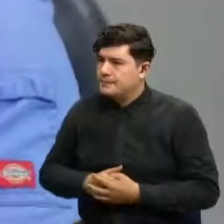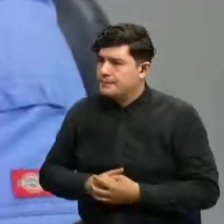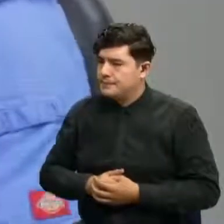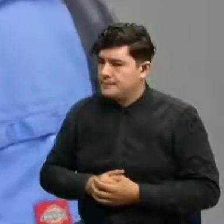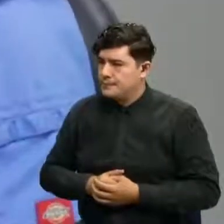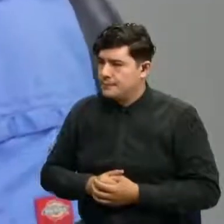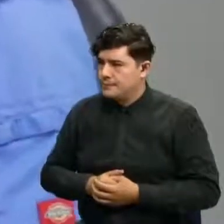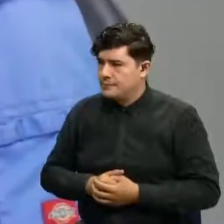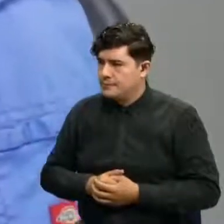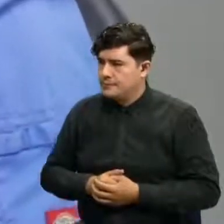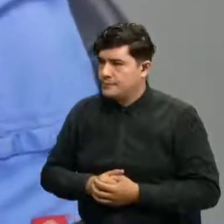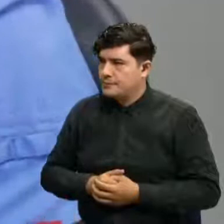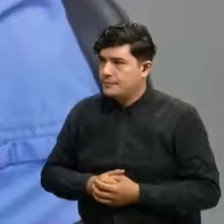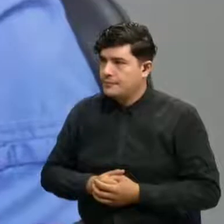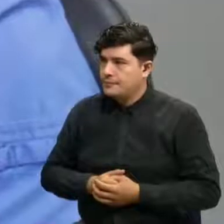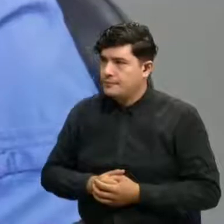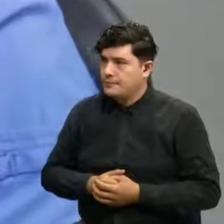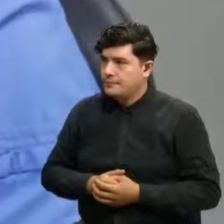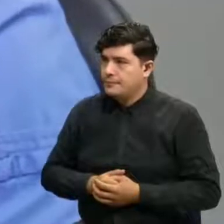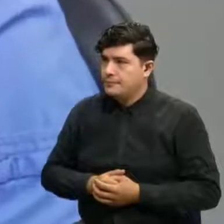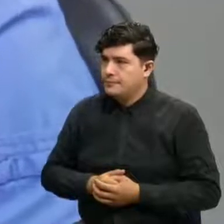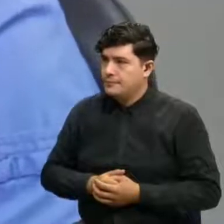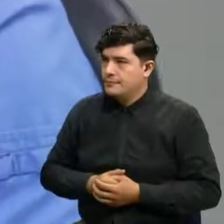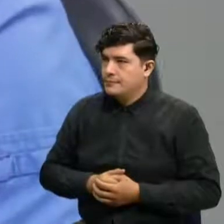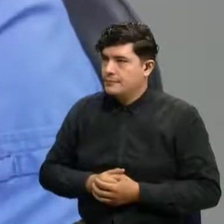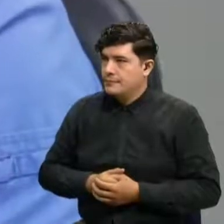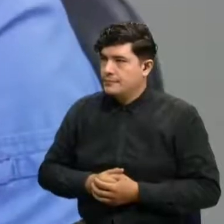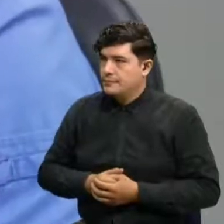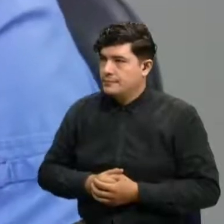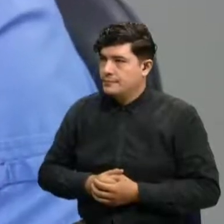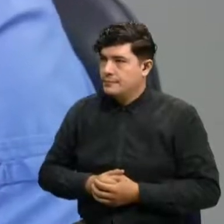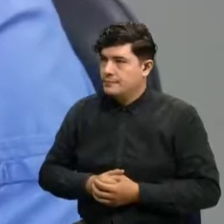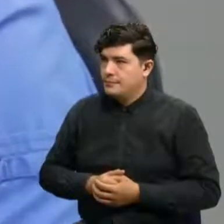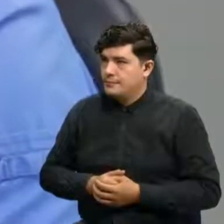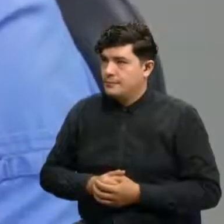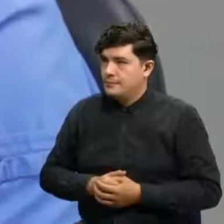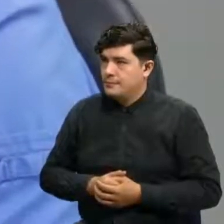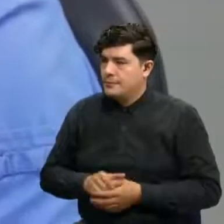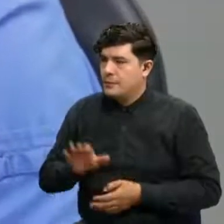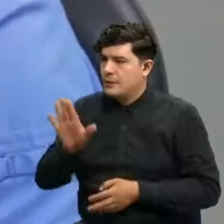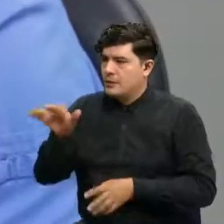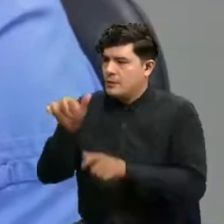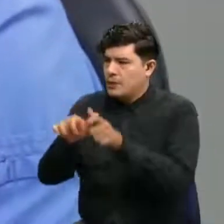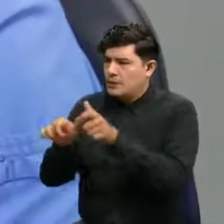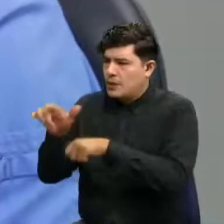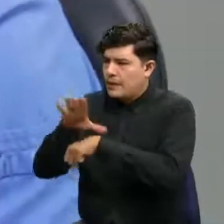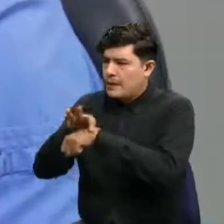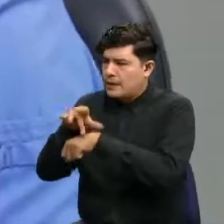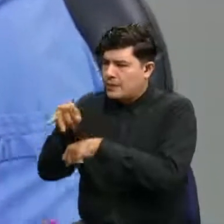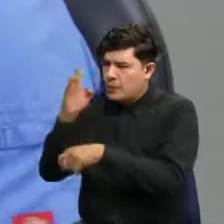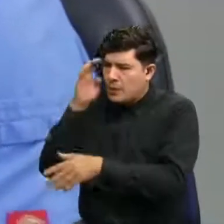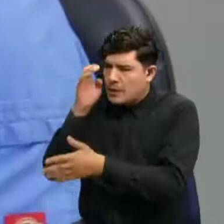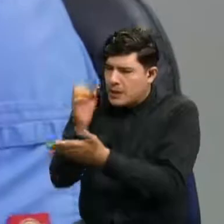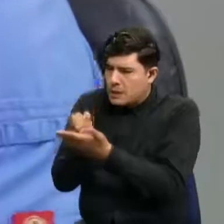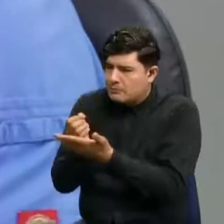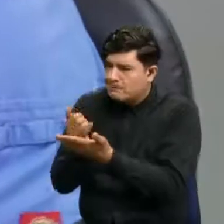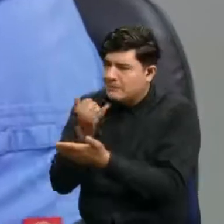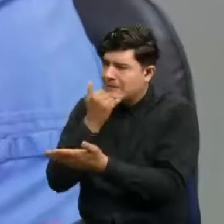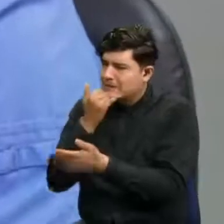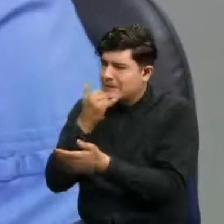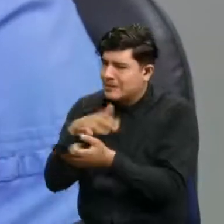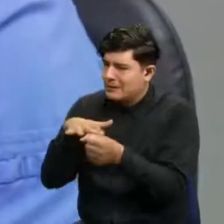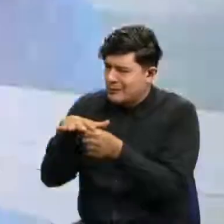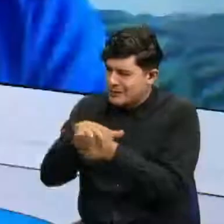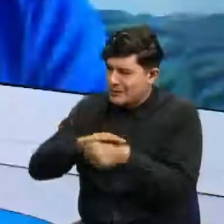podido identificar de esta situación? ¿Aumento de casos de COVID-19, camas UCI